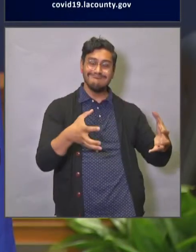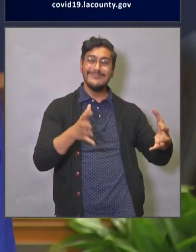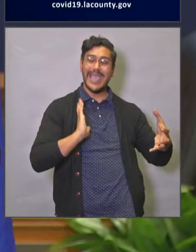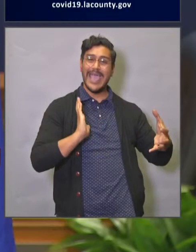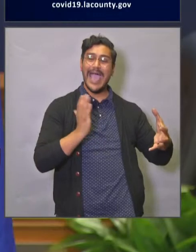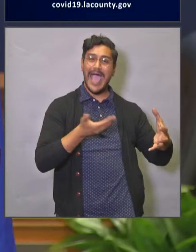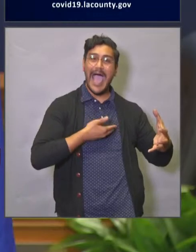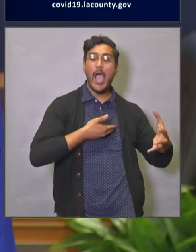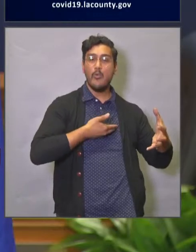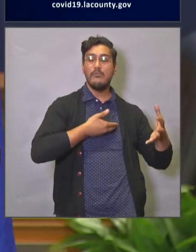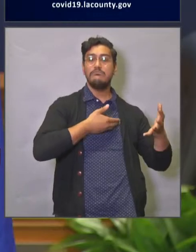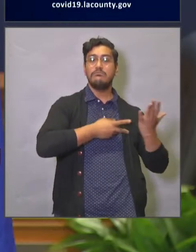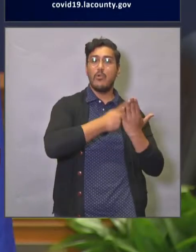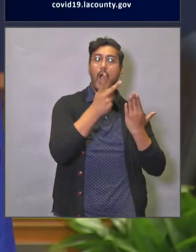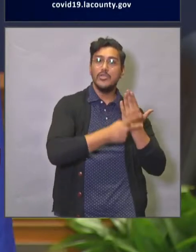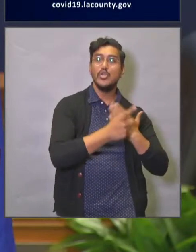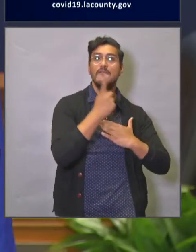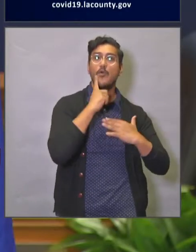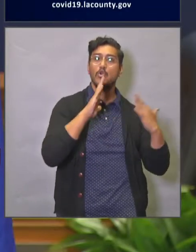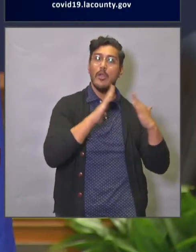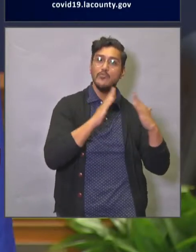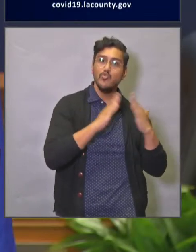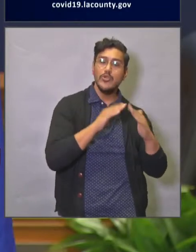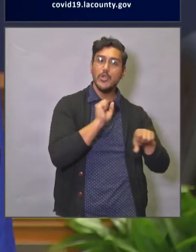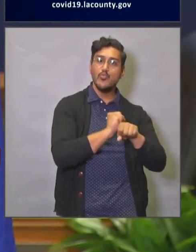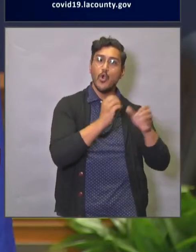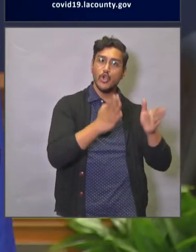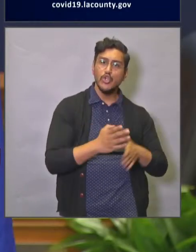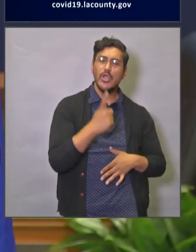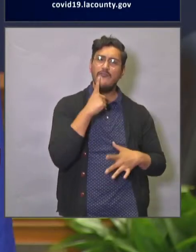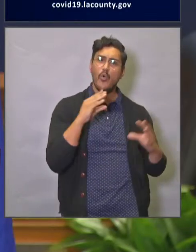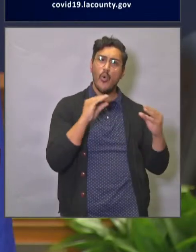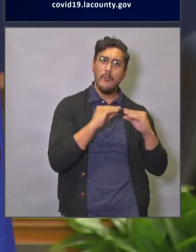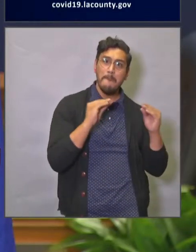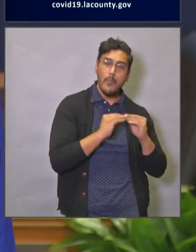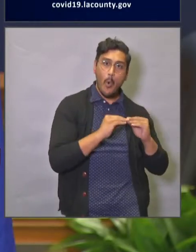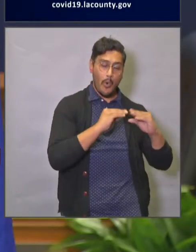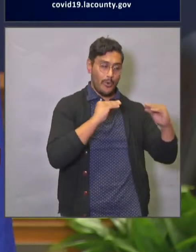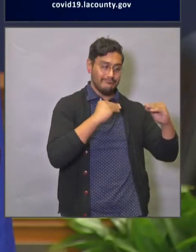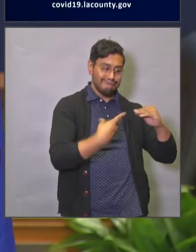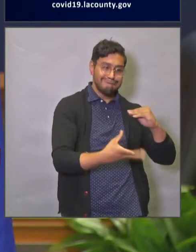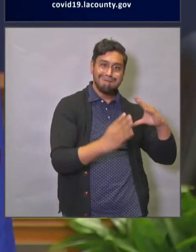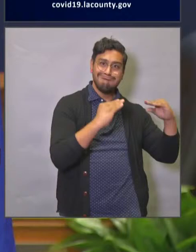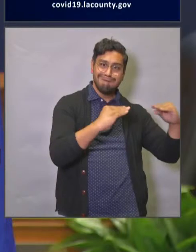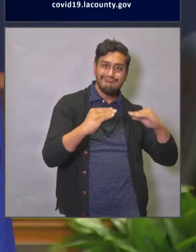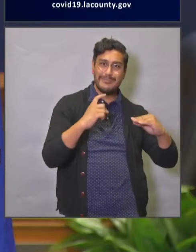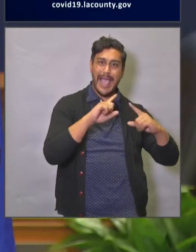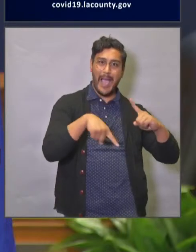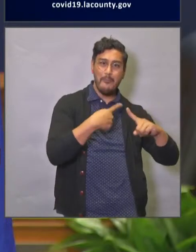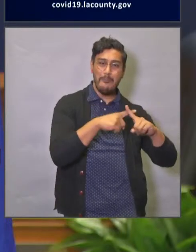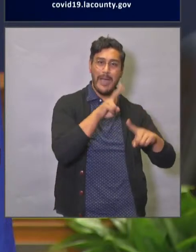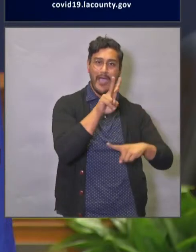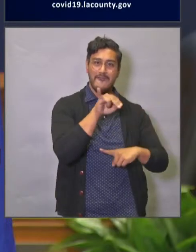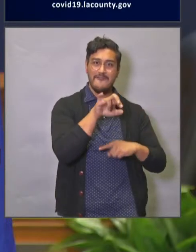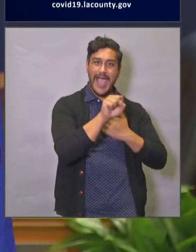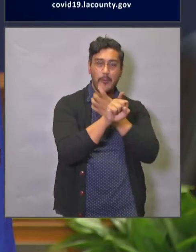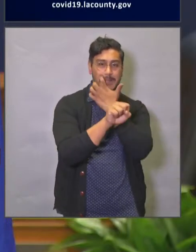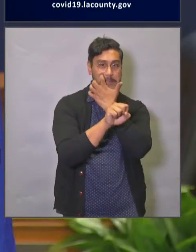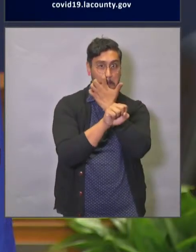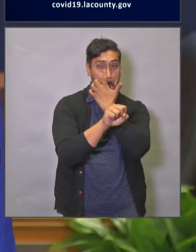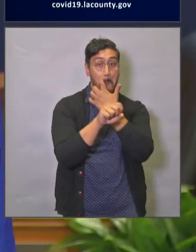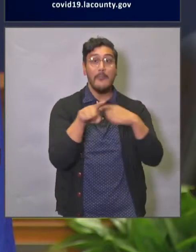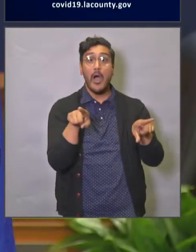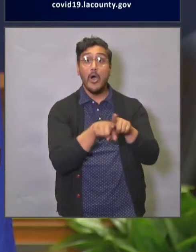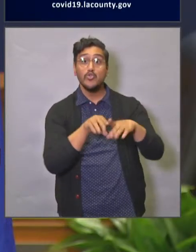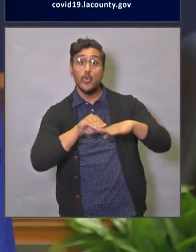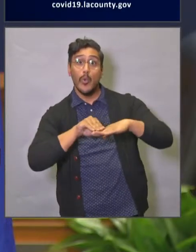o trabajadoras comunitarios para educar a la comunidad sobre el virus y sobre su impacto en las comunidades